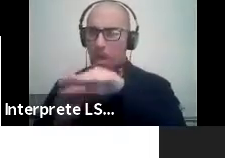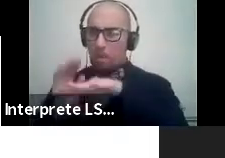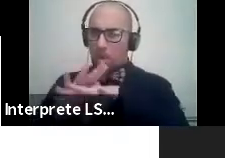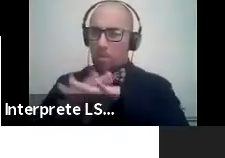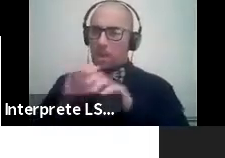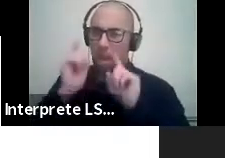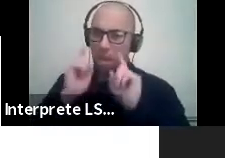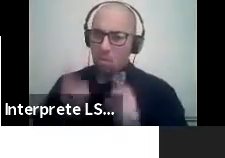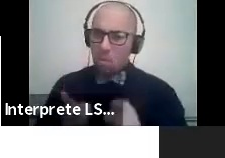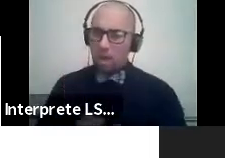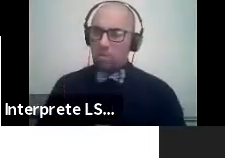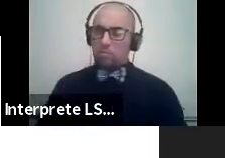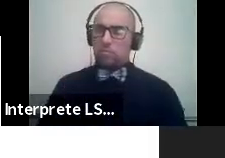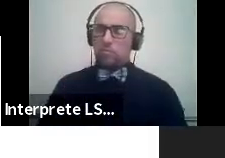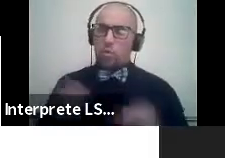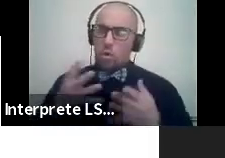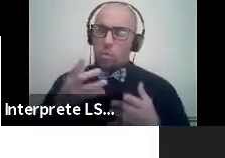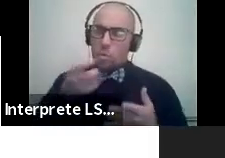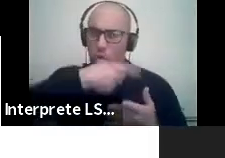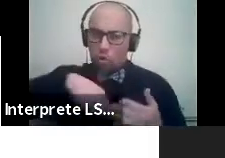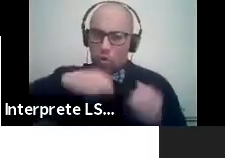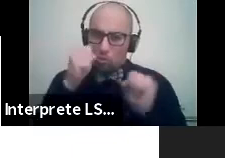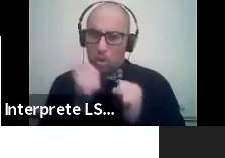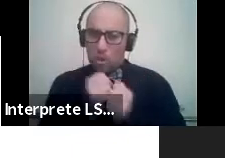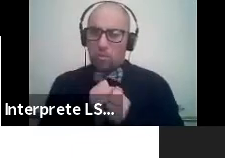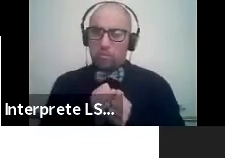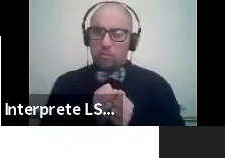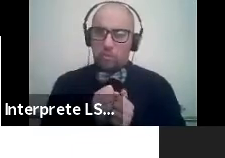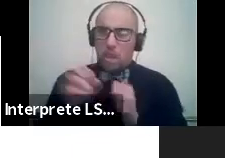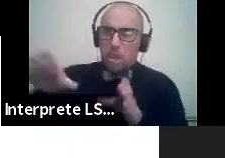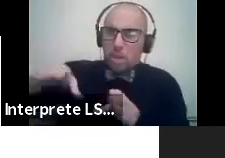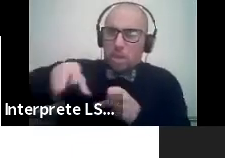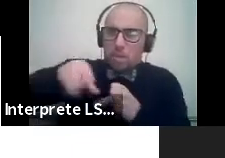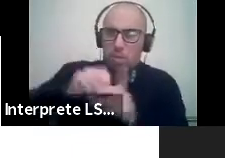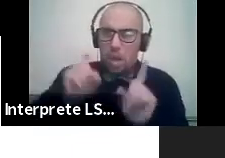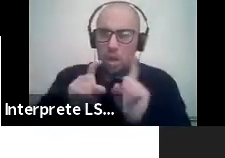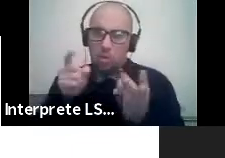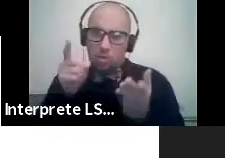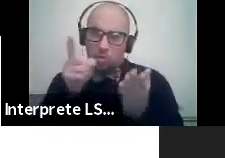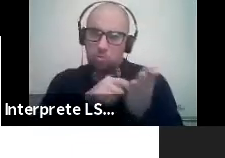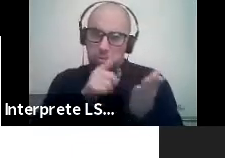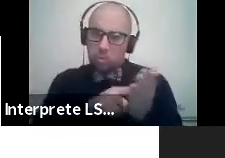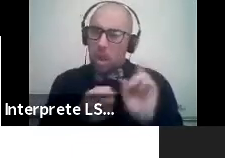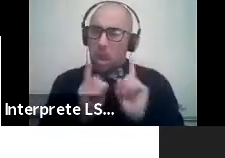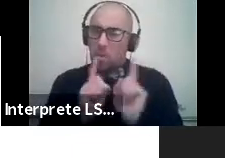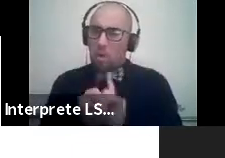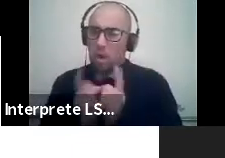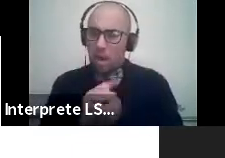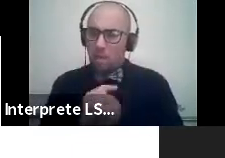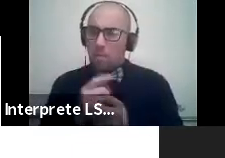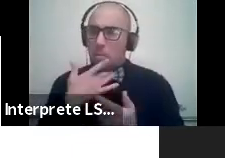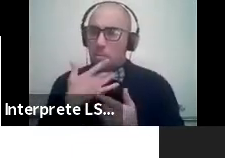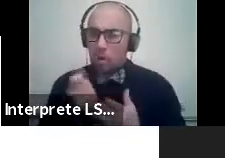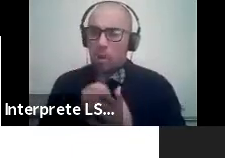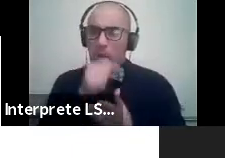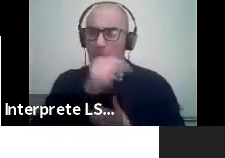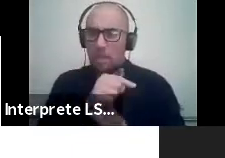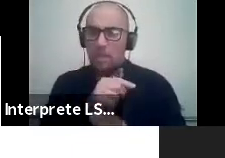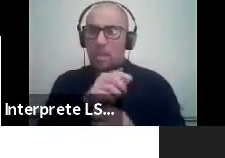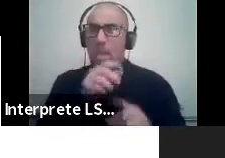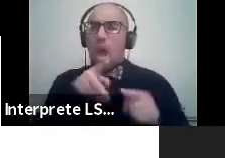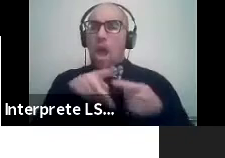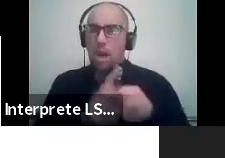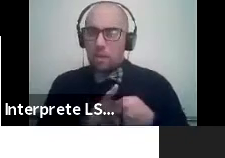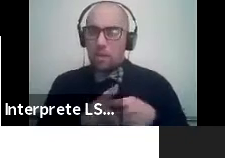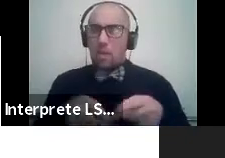de pandemia? ¿Cómo es que nosotros podemos incluir algunos elementos en Raquín de tal manera que esta sea una herramienta